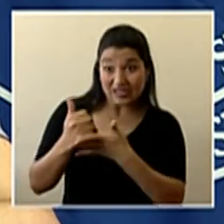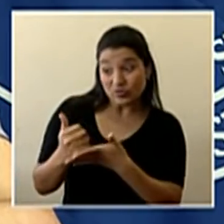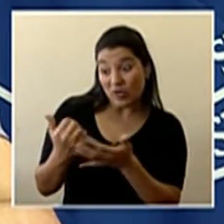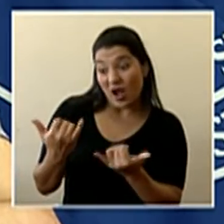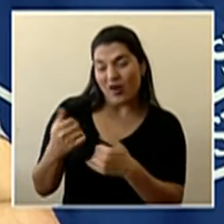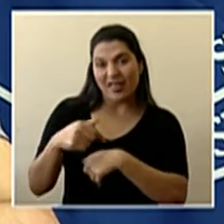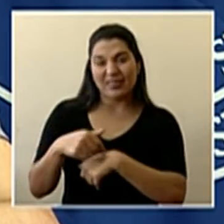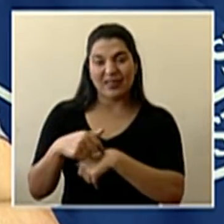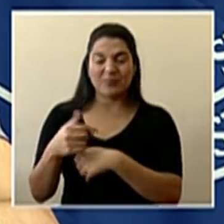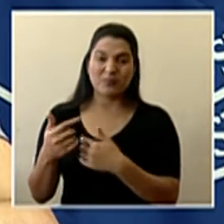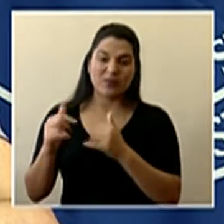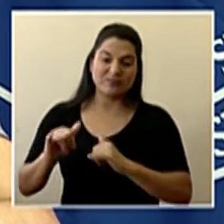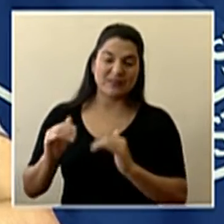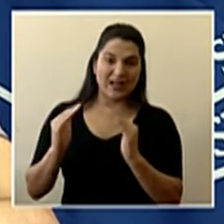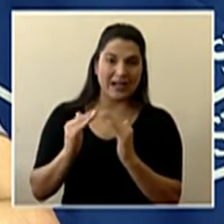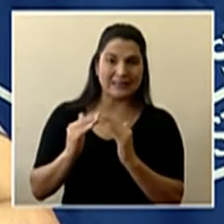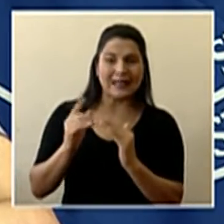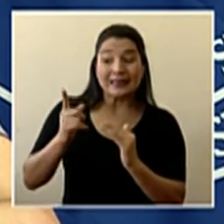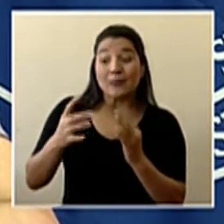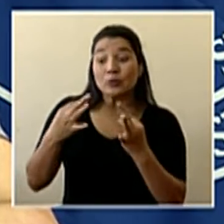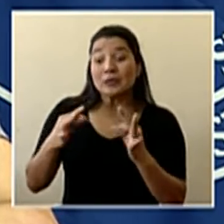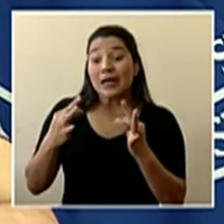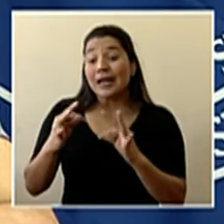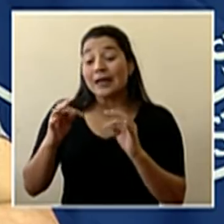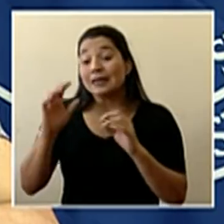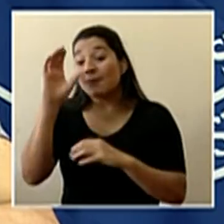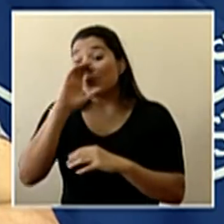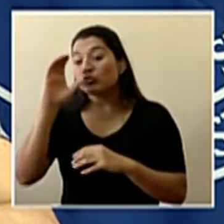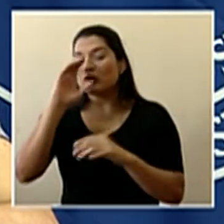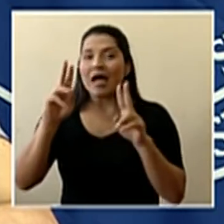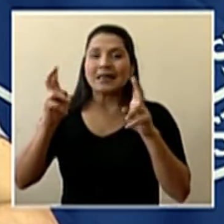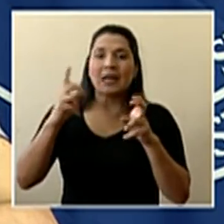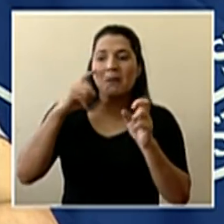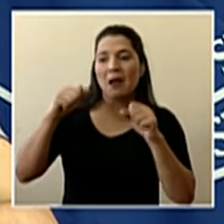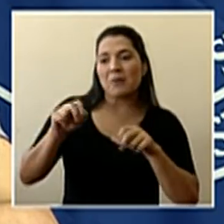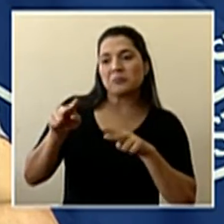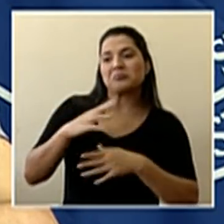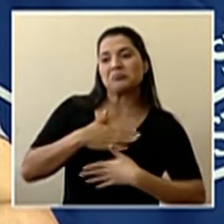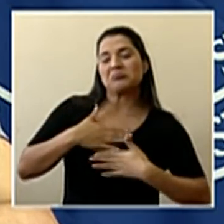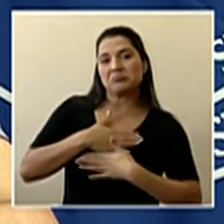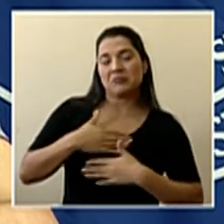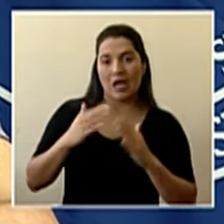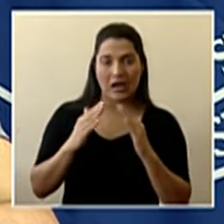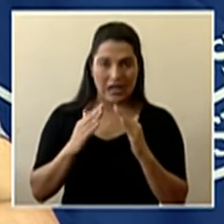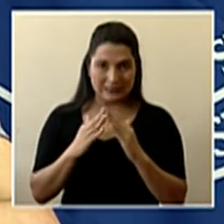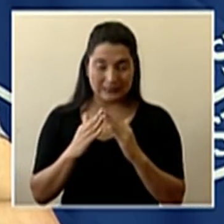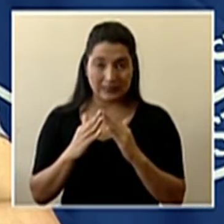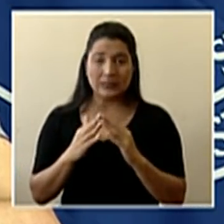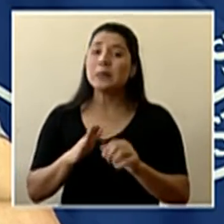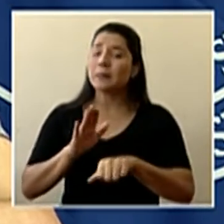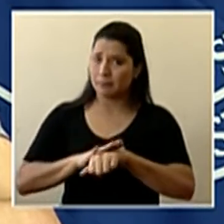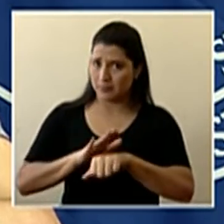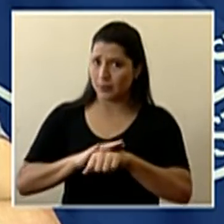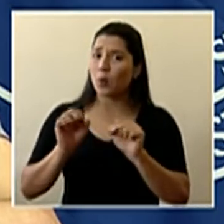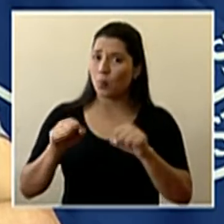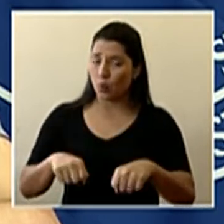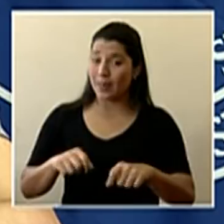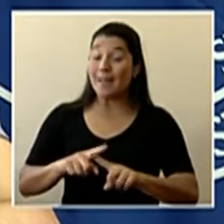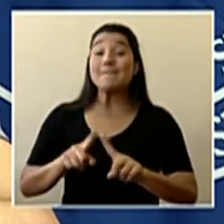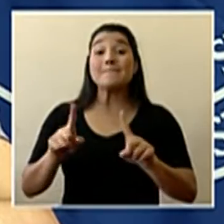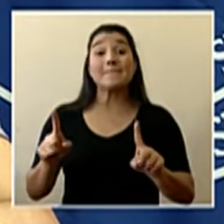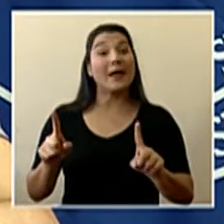donde tenemos que también tratar de buscar asuntos que nos puedan entretener en nuestras casas. Se permite, como le digo, siempre y cuando sea